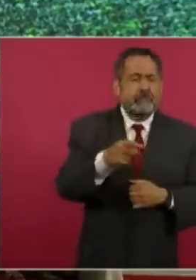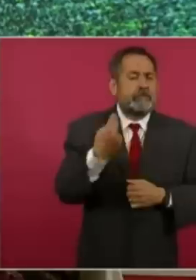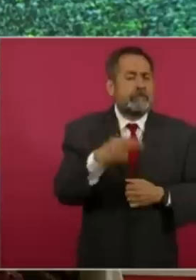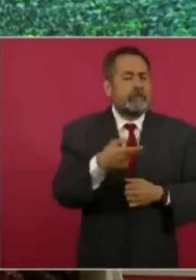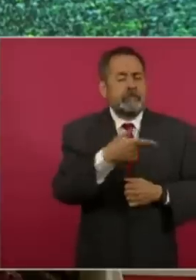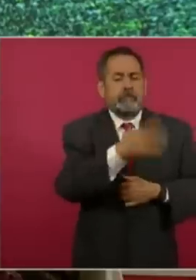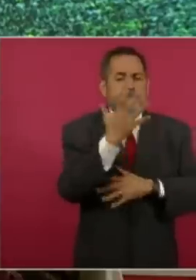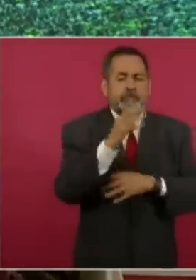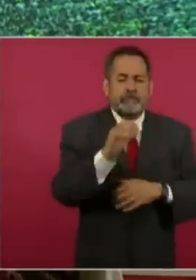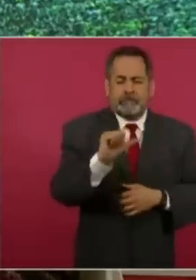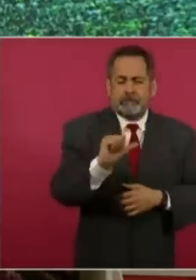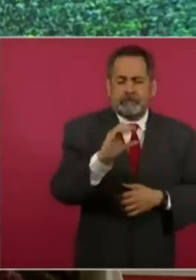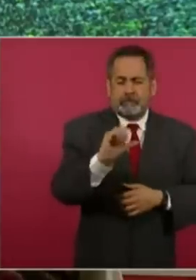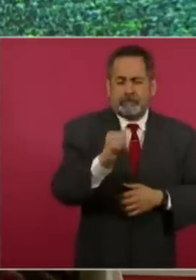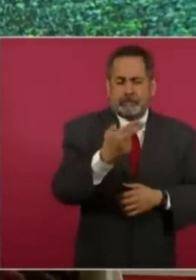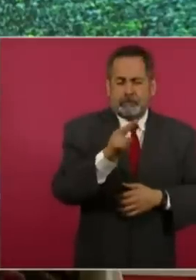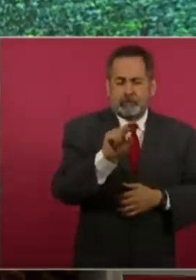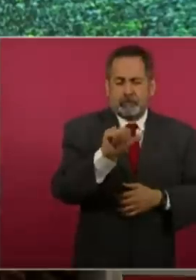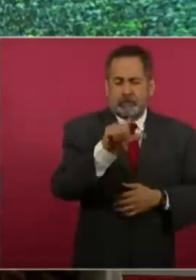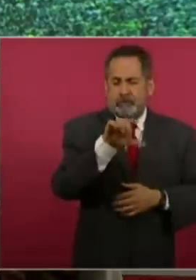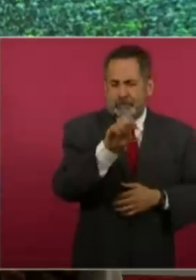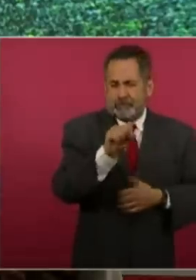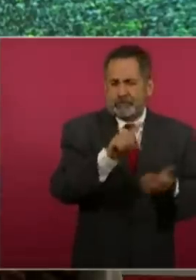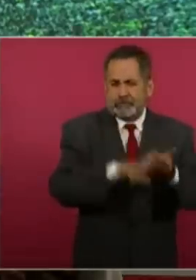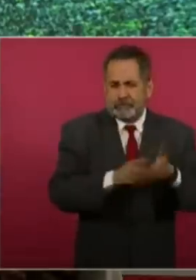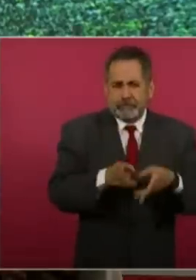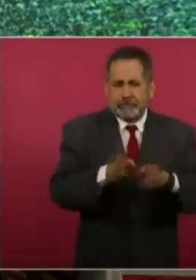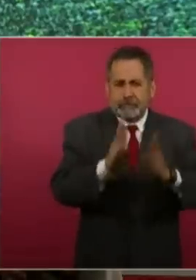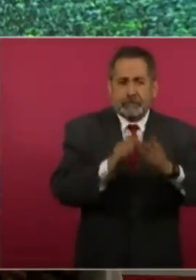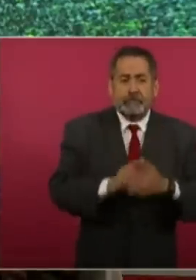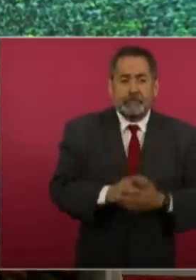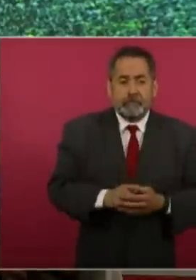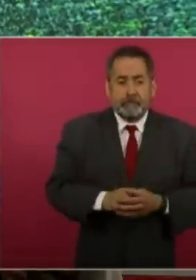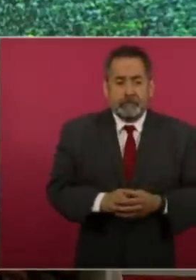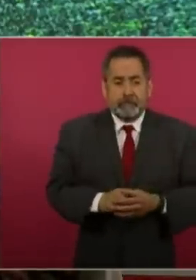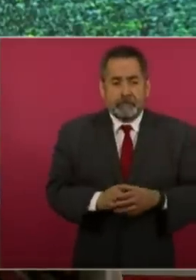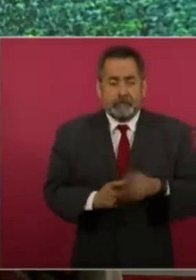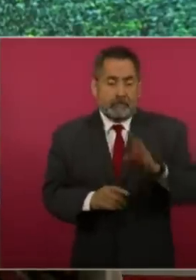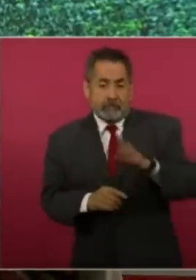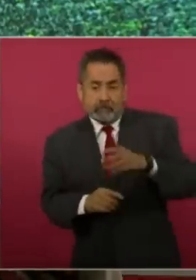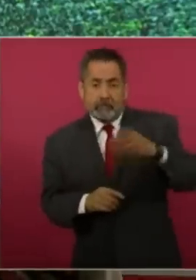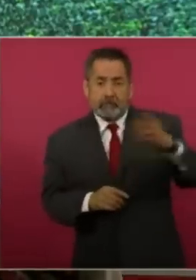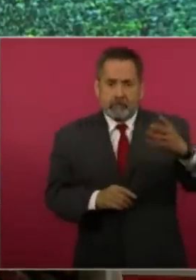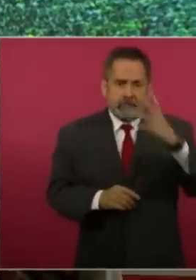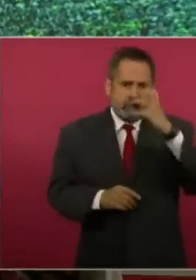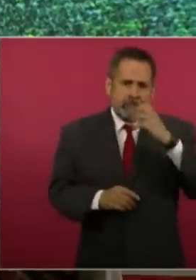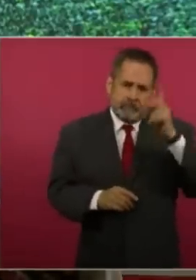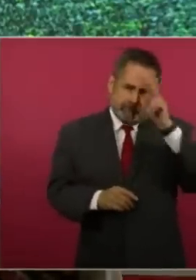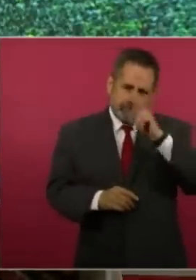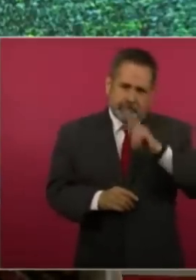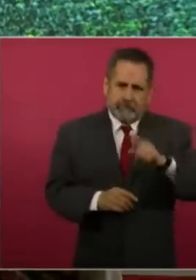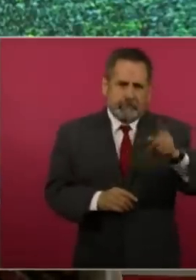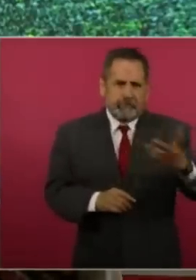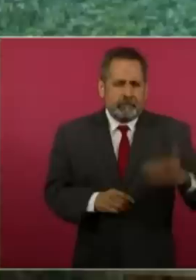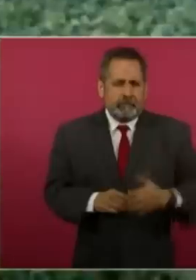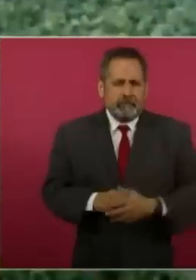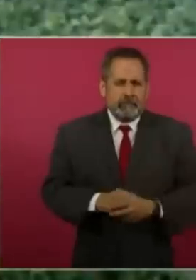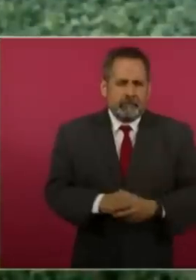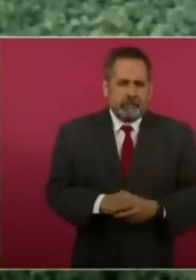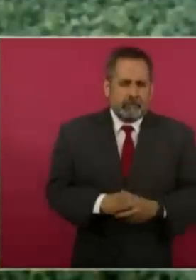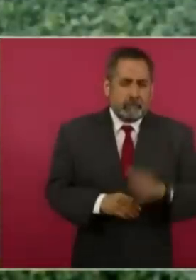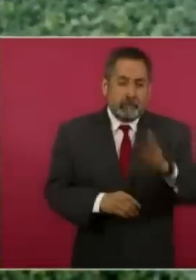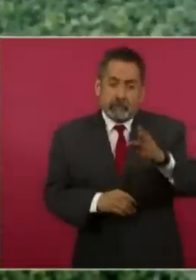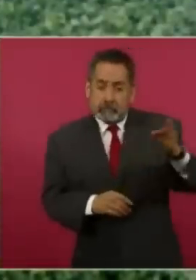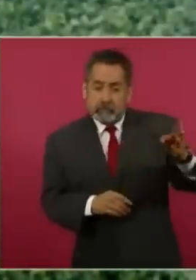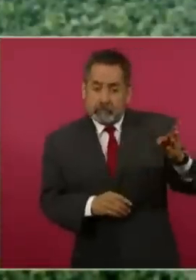porque nos estamos viendo sobre la brecha y vemos esto que si nos da tristeza estamos hablando mil